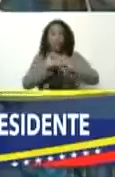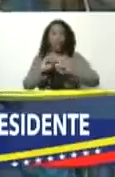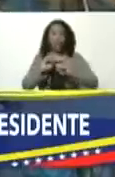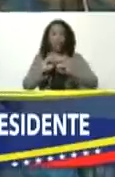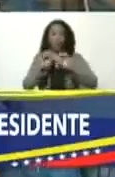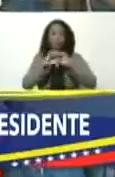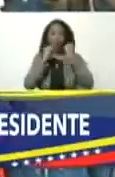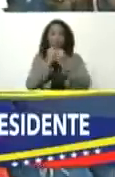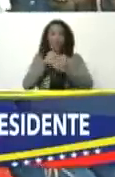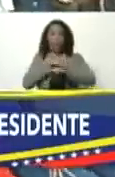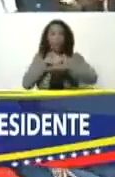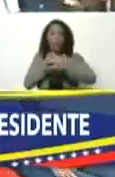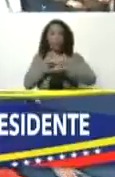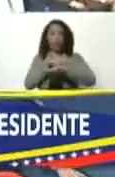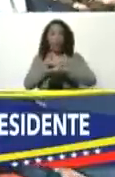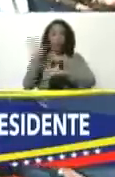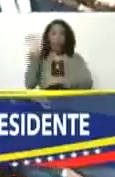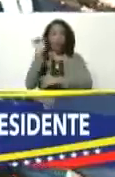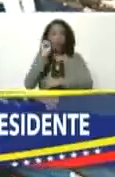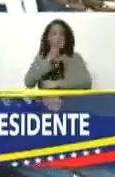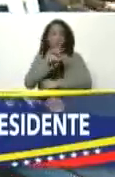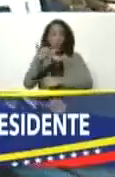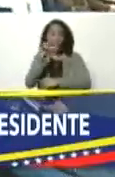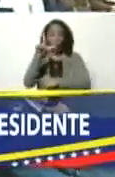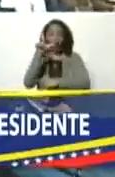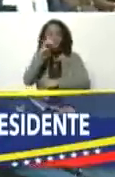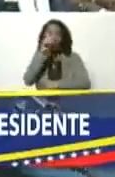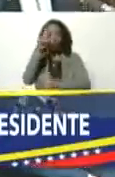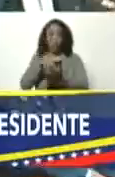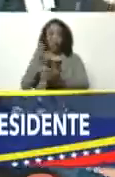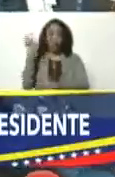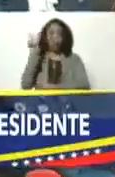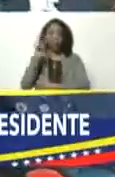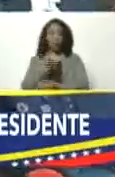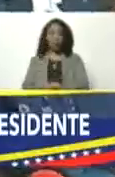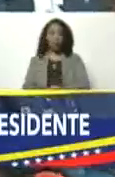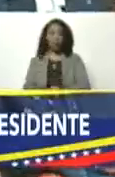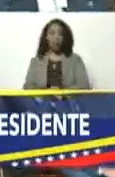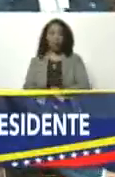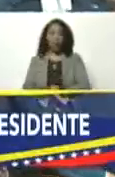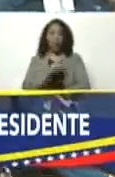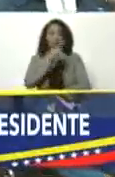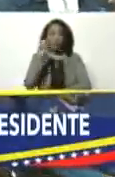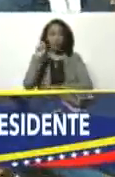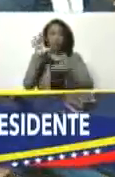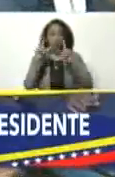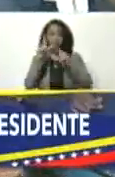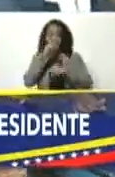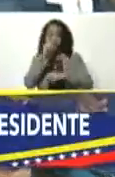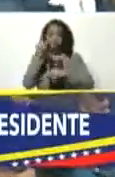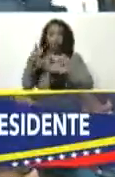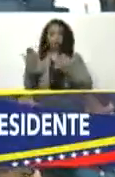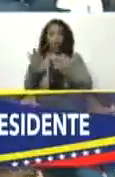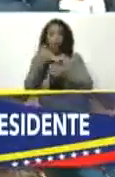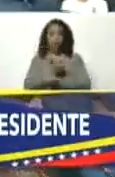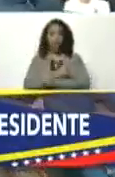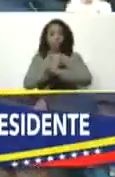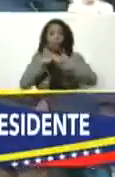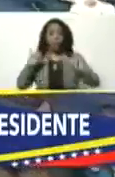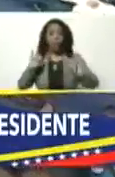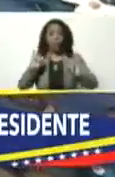Despacho del Ministro. Caracas, 2 de julio del año 2022. 211 años de la